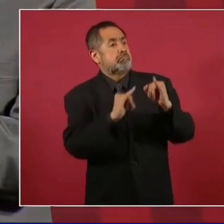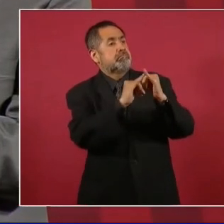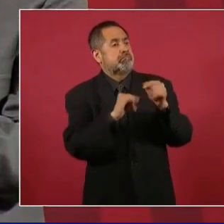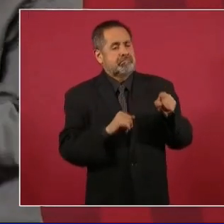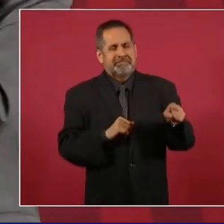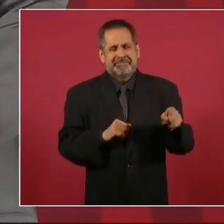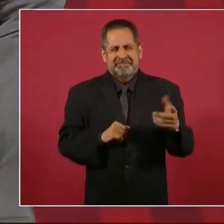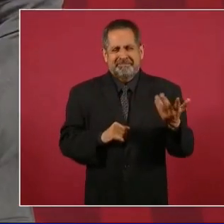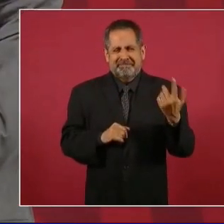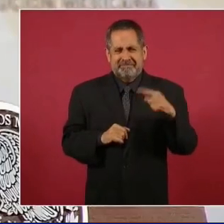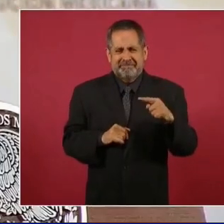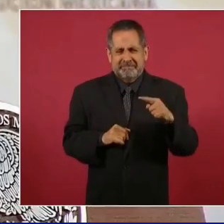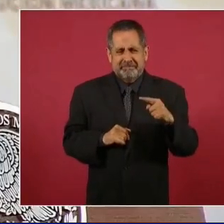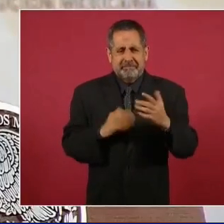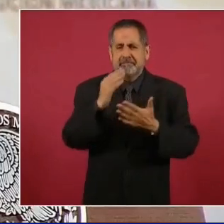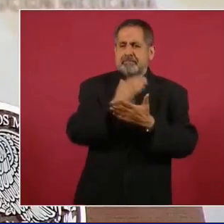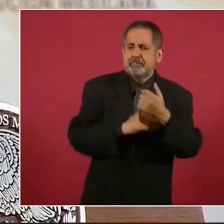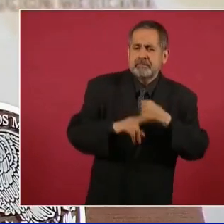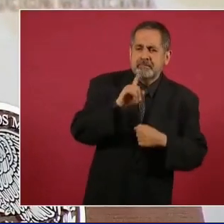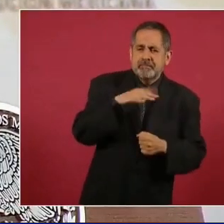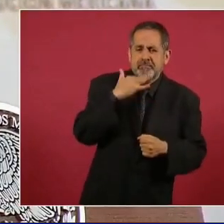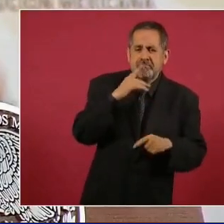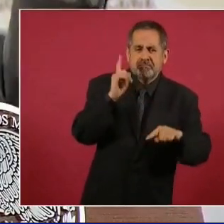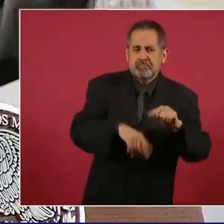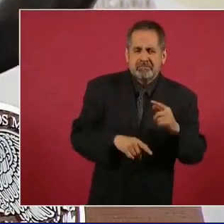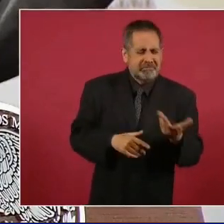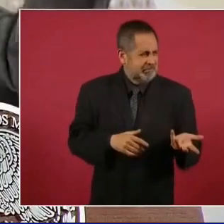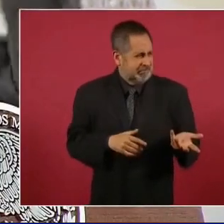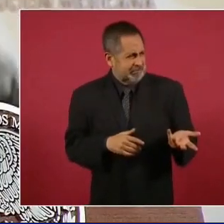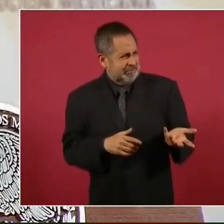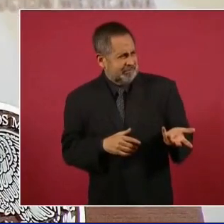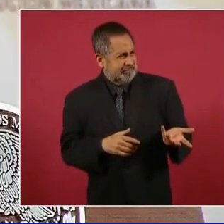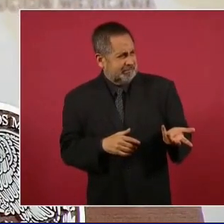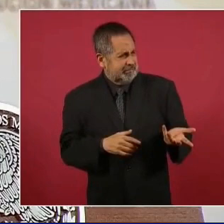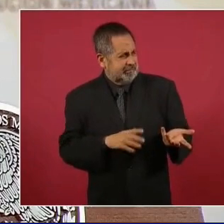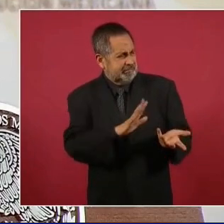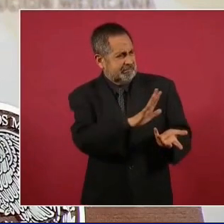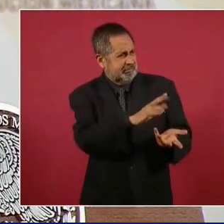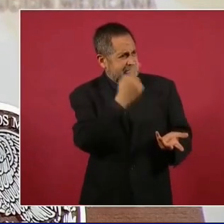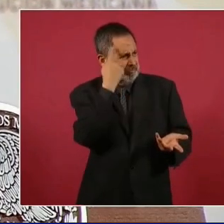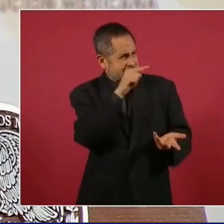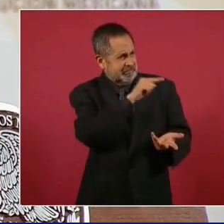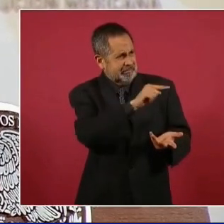con evitar la corrupción. ¿Qué no existe